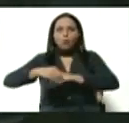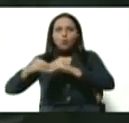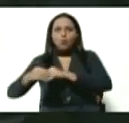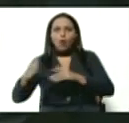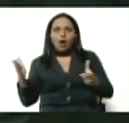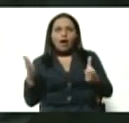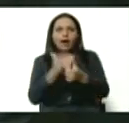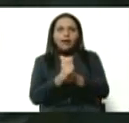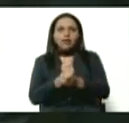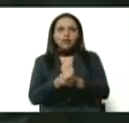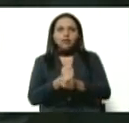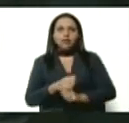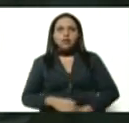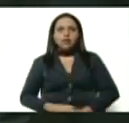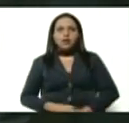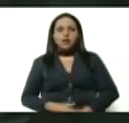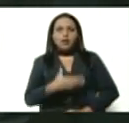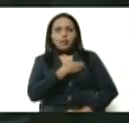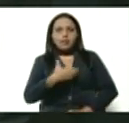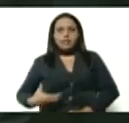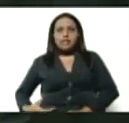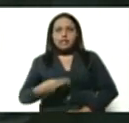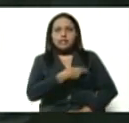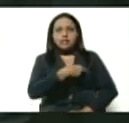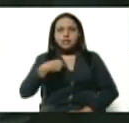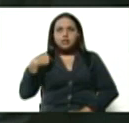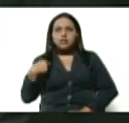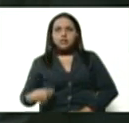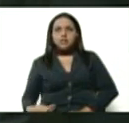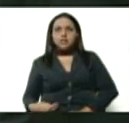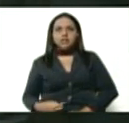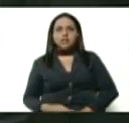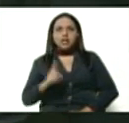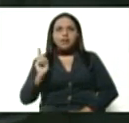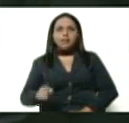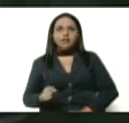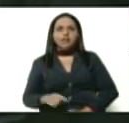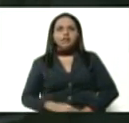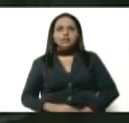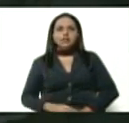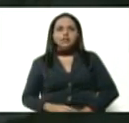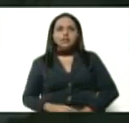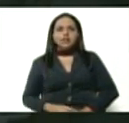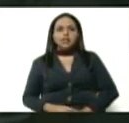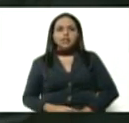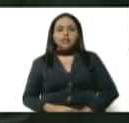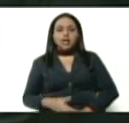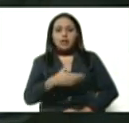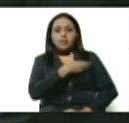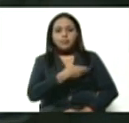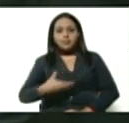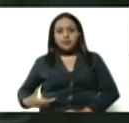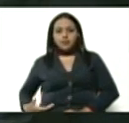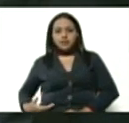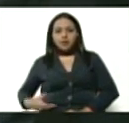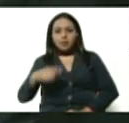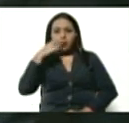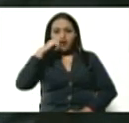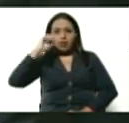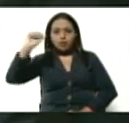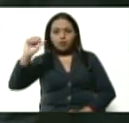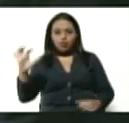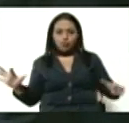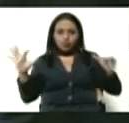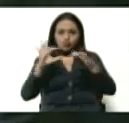por el presidente Xi Jinping y el presidente Nicolás Maduro en unirnos para